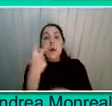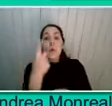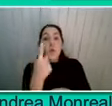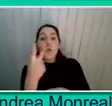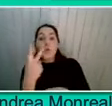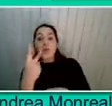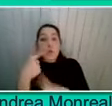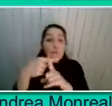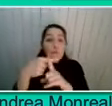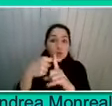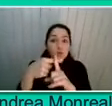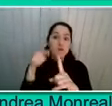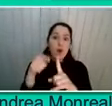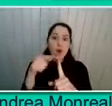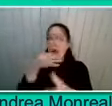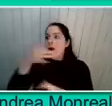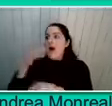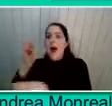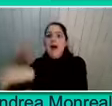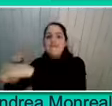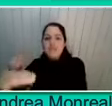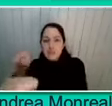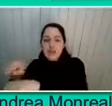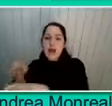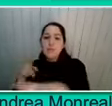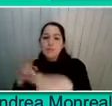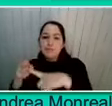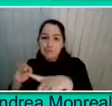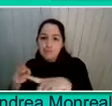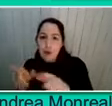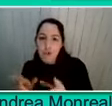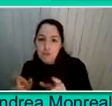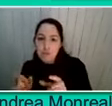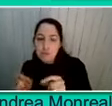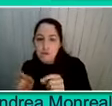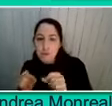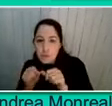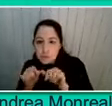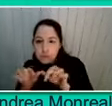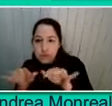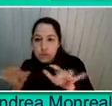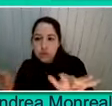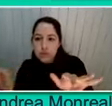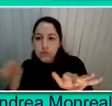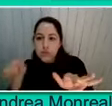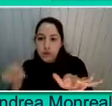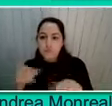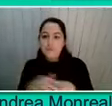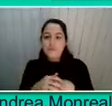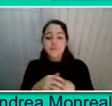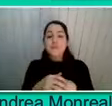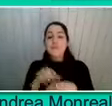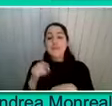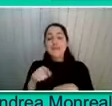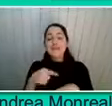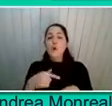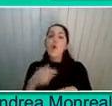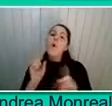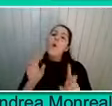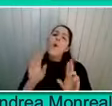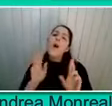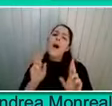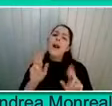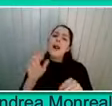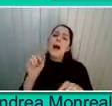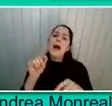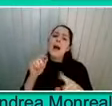la extensión del virus, y esperamos que más por un aumento de casos positivos, el aumento en el número de muestras